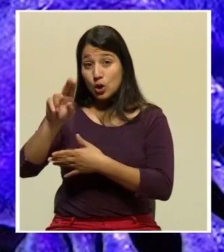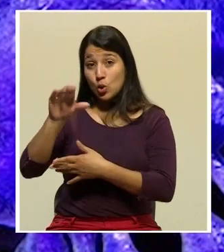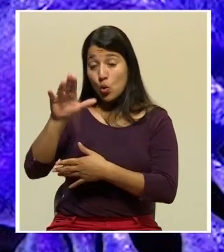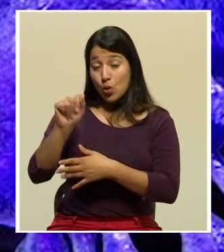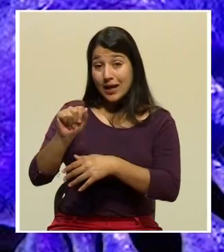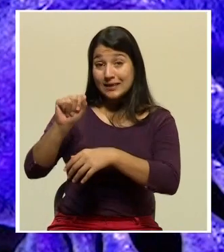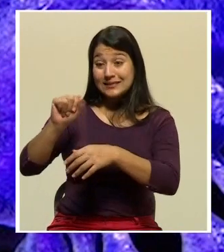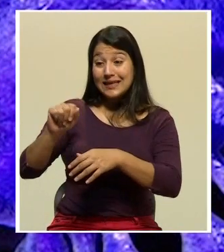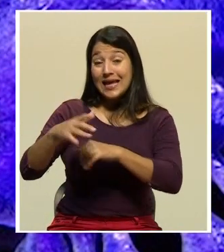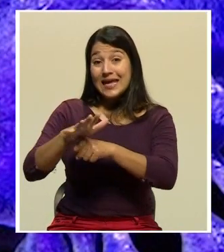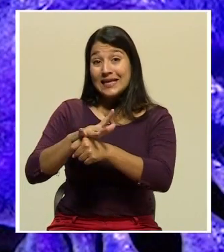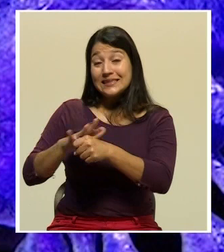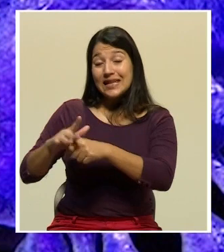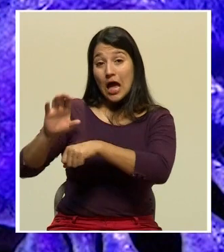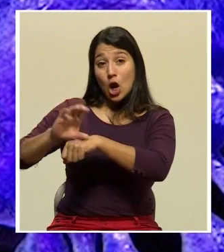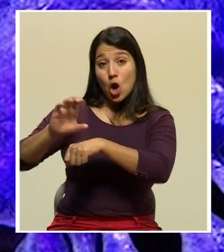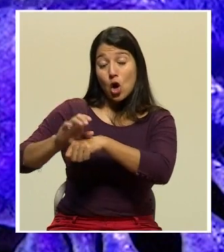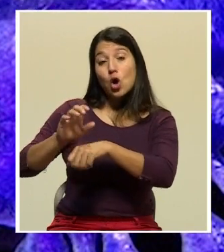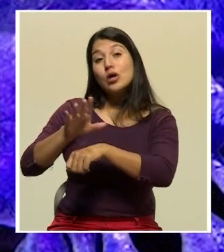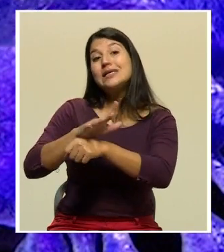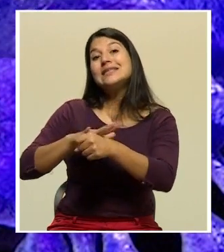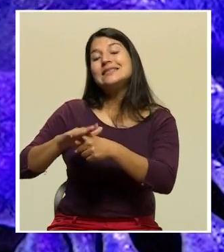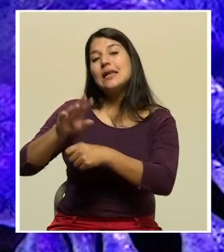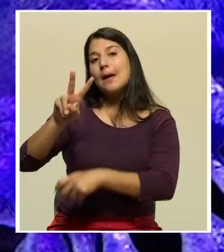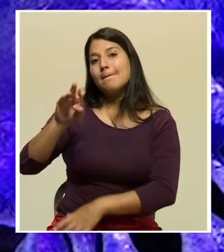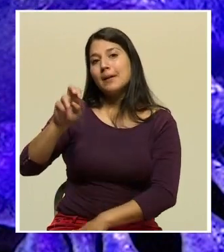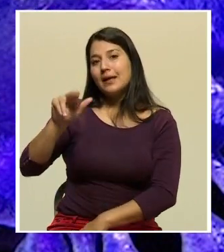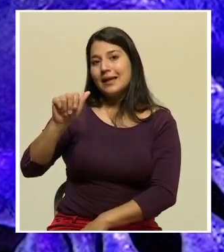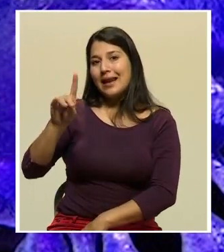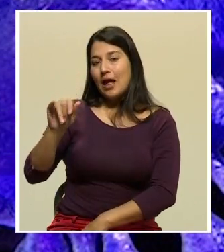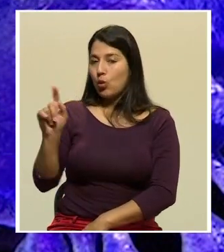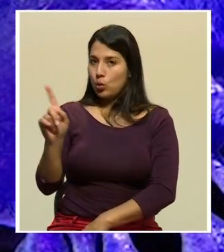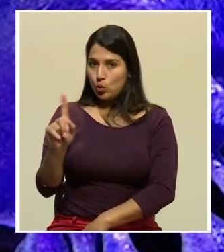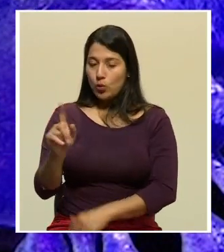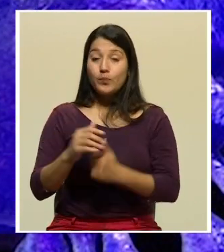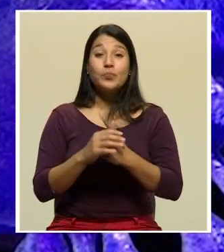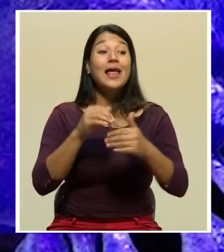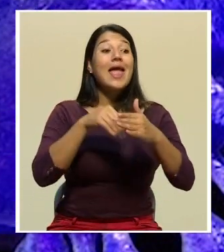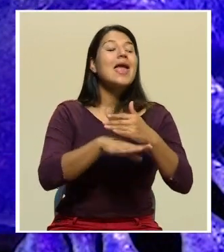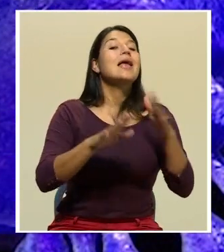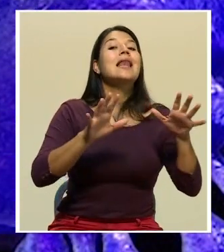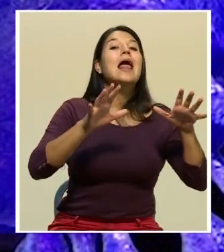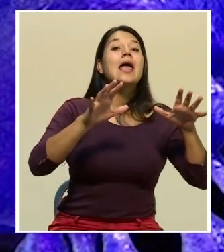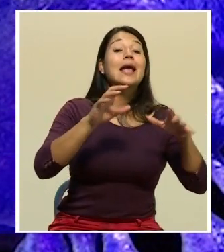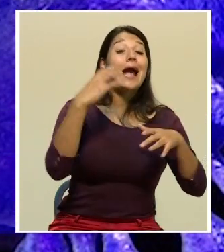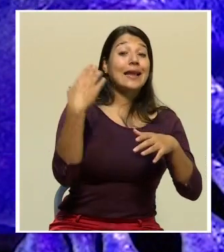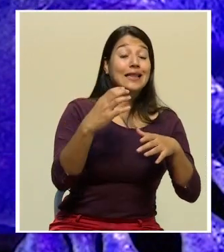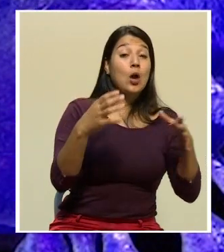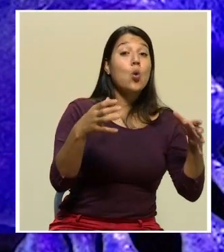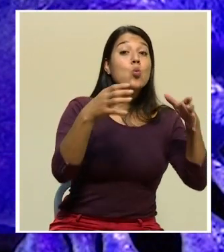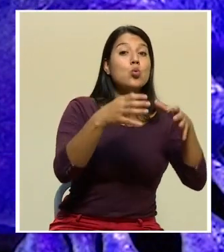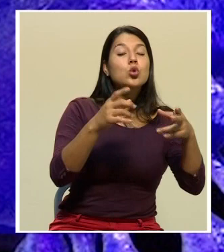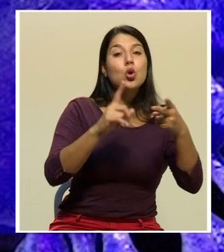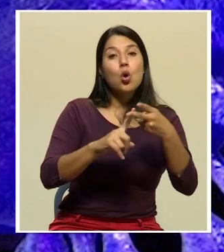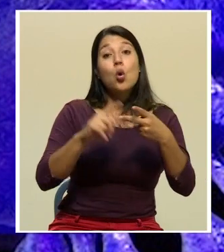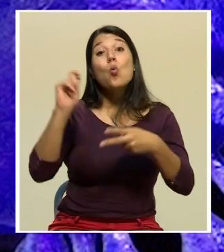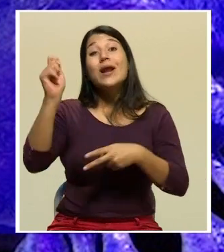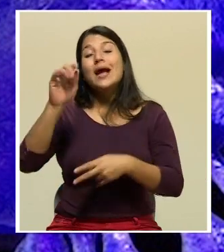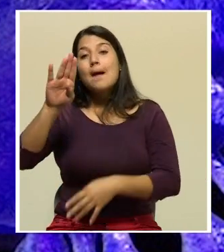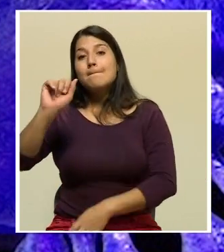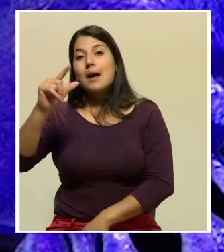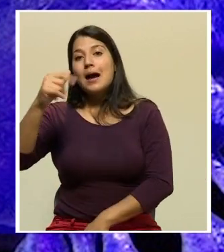Venado. En la provincia de Cartago, La Unión. En la provincia de Guanacaste, Bagaces. En la provincia de Limón,